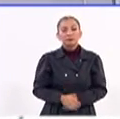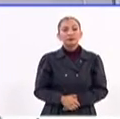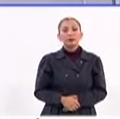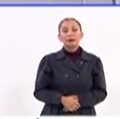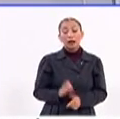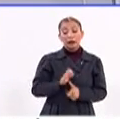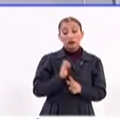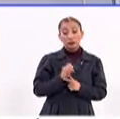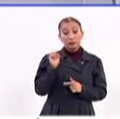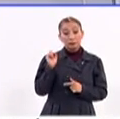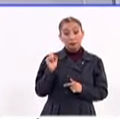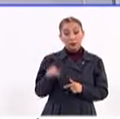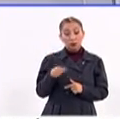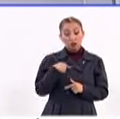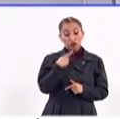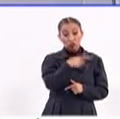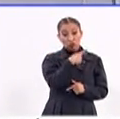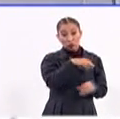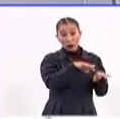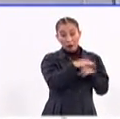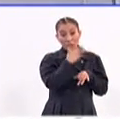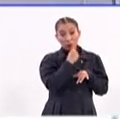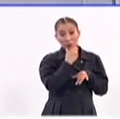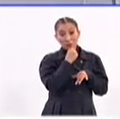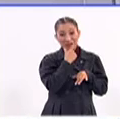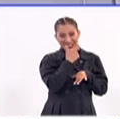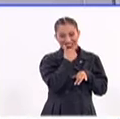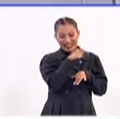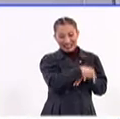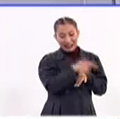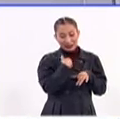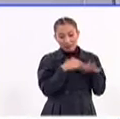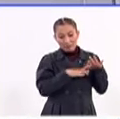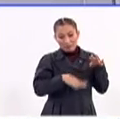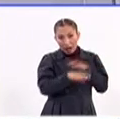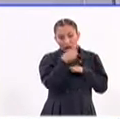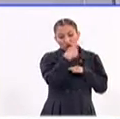humanos. En este sentido, pues el trabajo, las